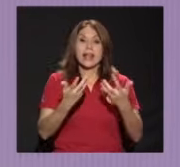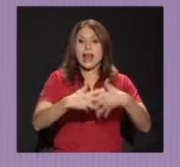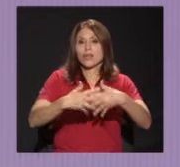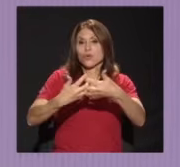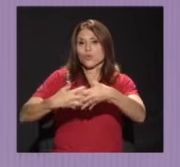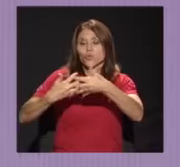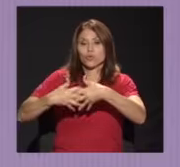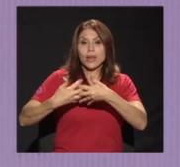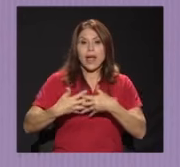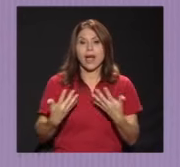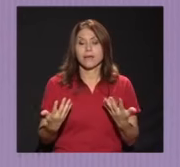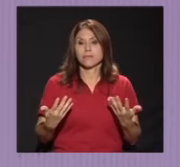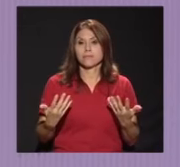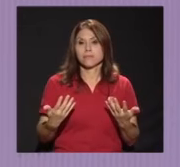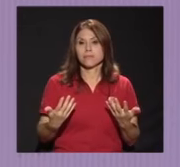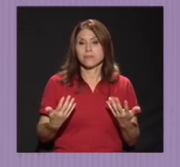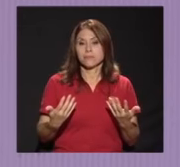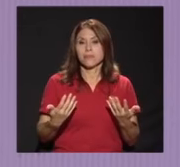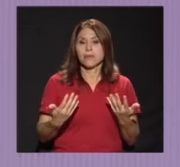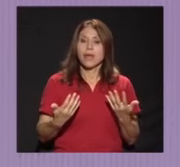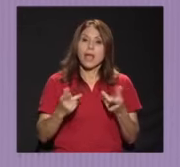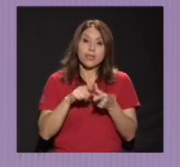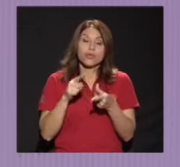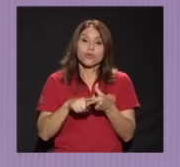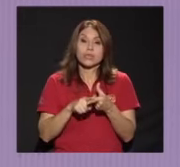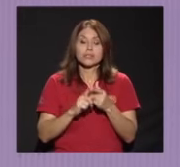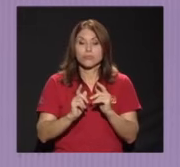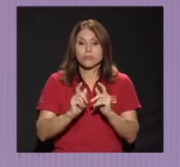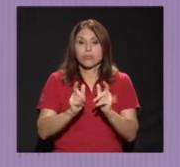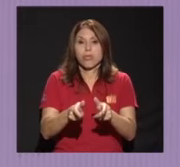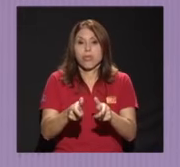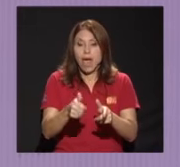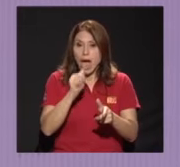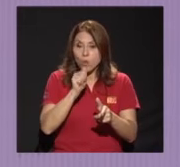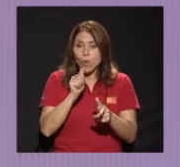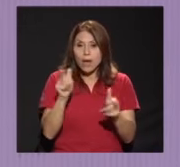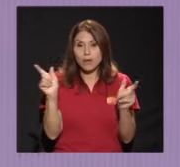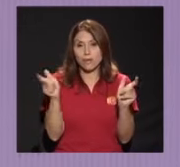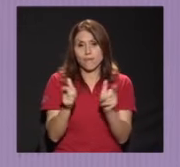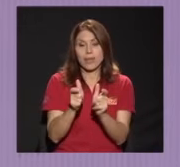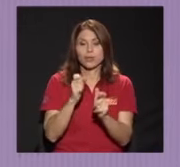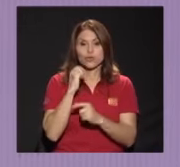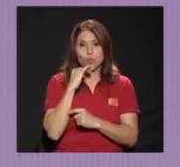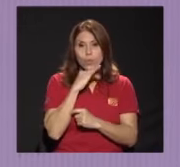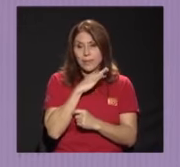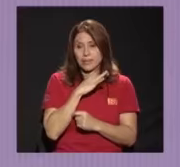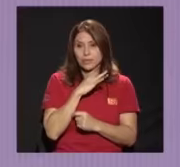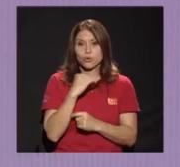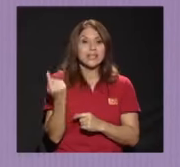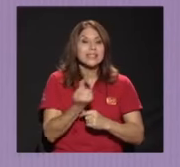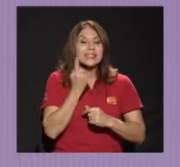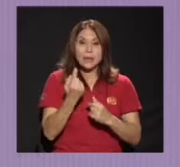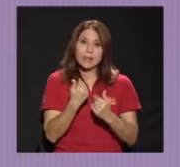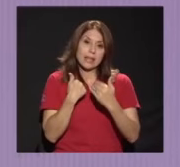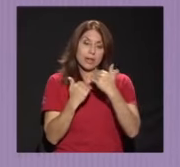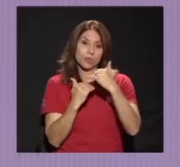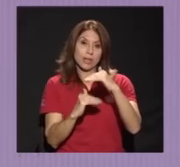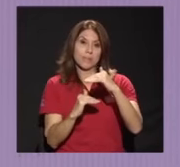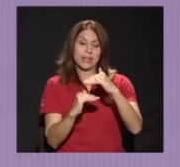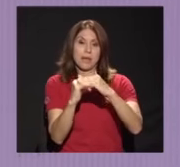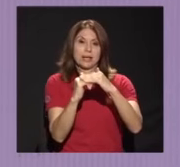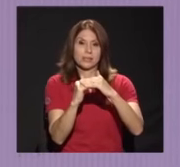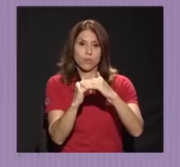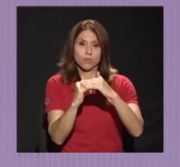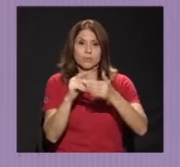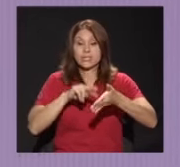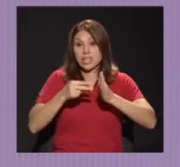industria precisamente vierta aguas con menos contaminación, siempre teniendo el límite máximo, ¿verdad? O sea, desde el momento en que yo